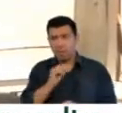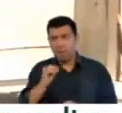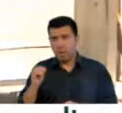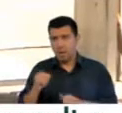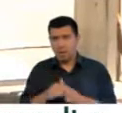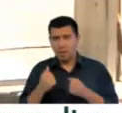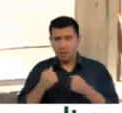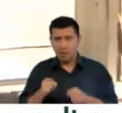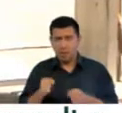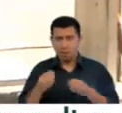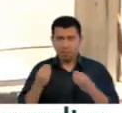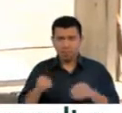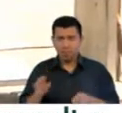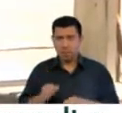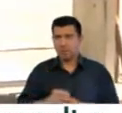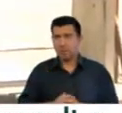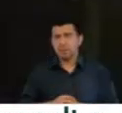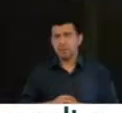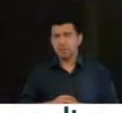vano.